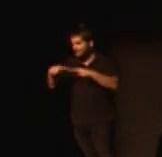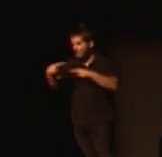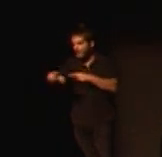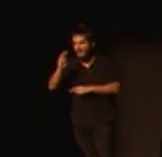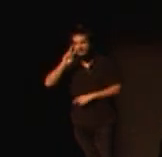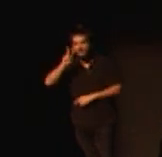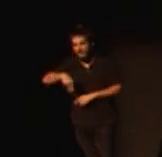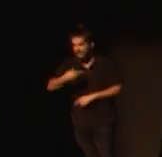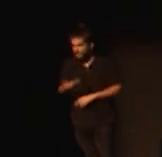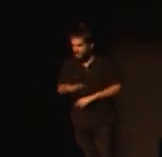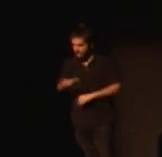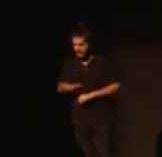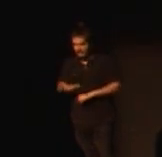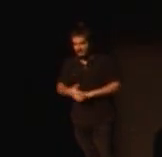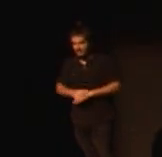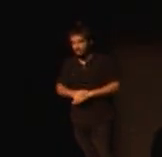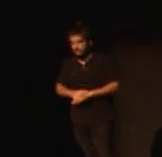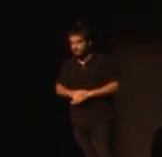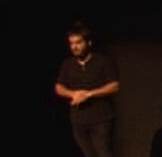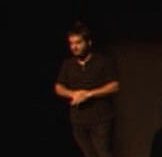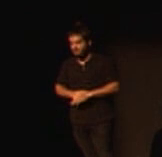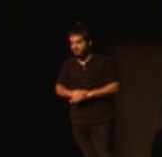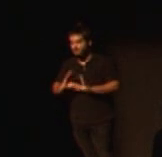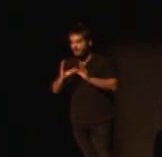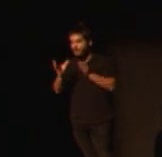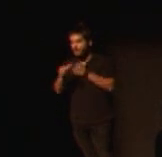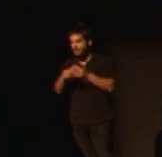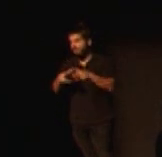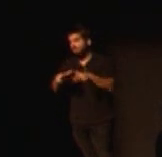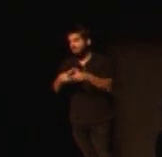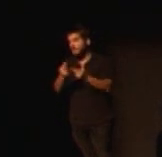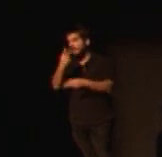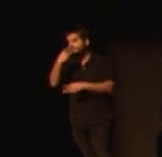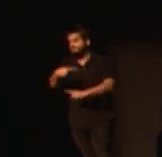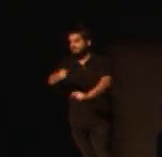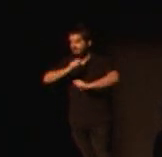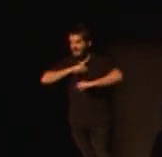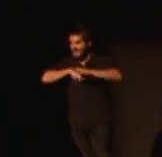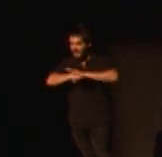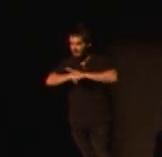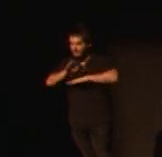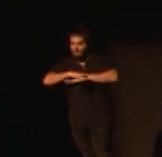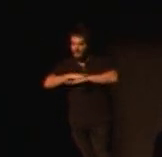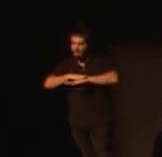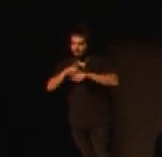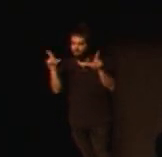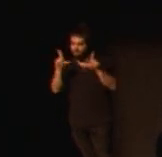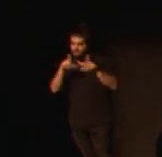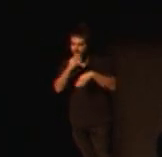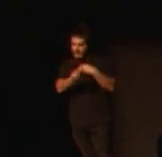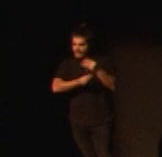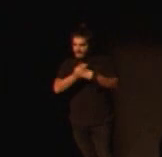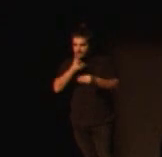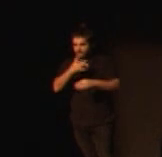Gobierno regional que nos aporta los recursos necesarios para poder hacer la televisión autonómica todos los días, no es solamente una obligación hacerlo, sino que lo